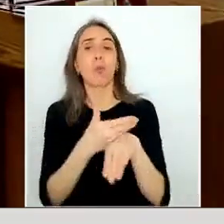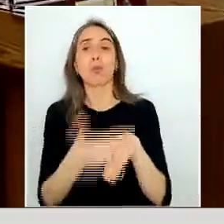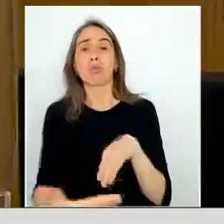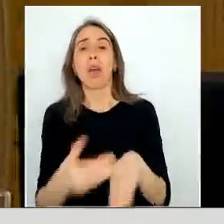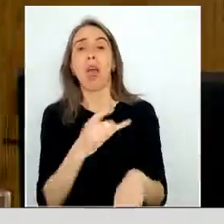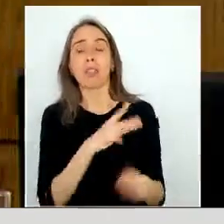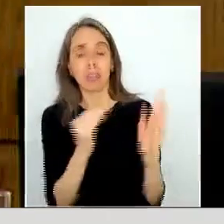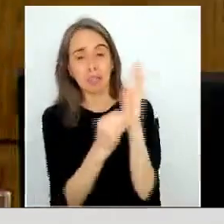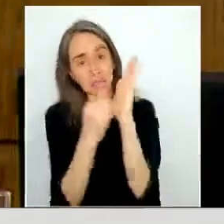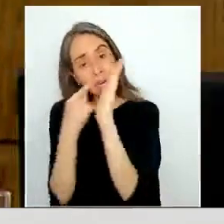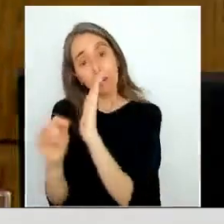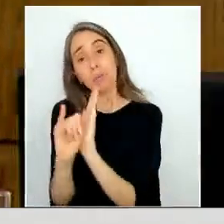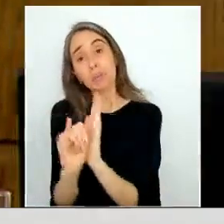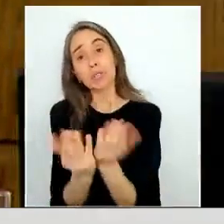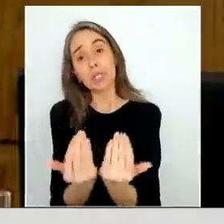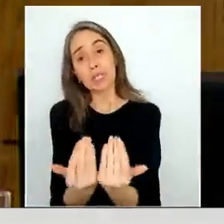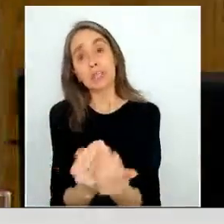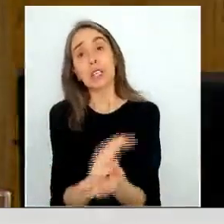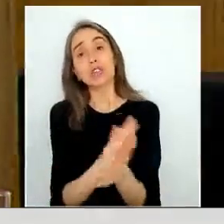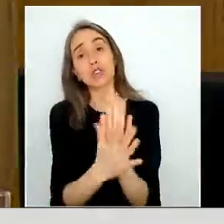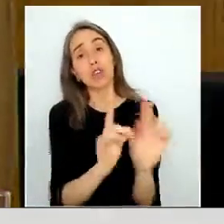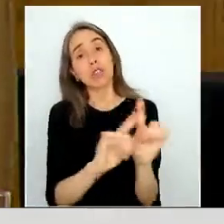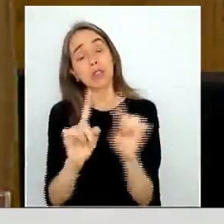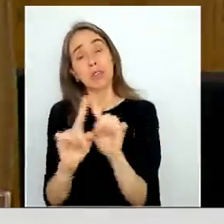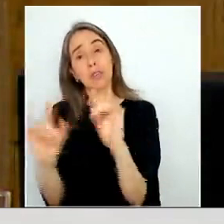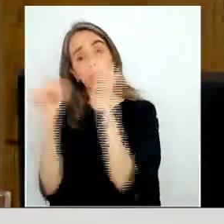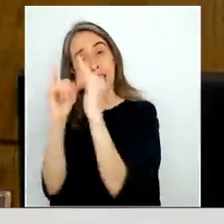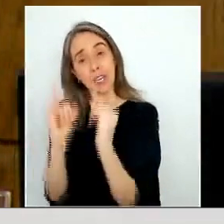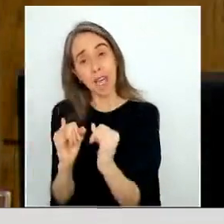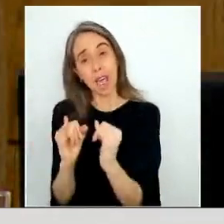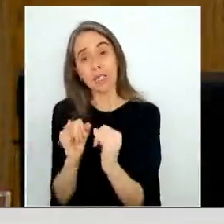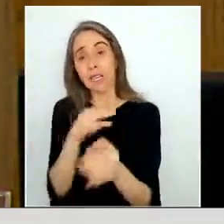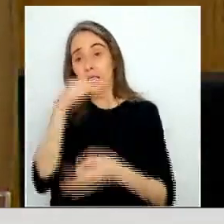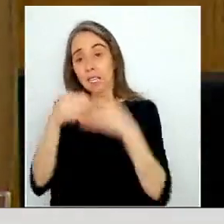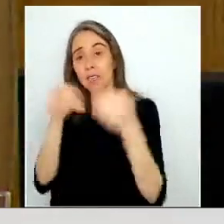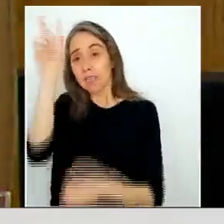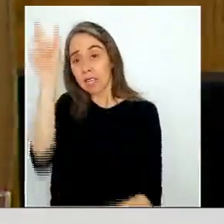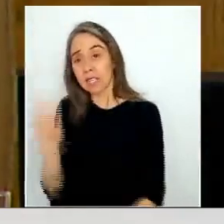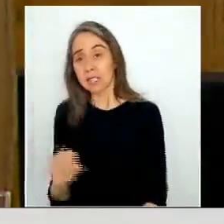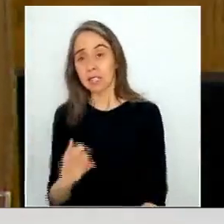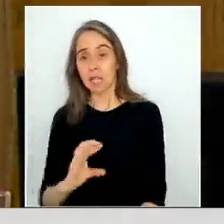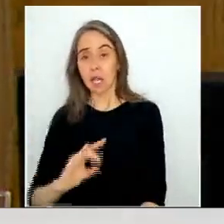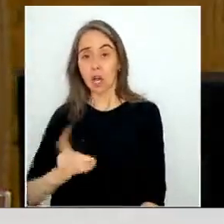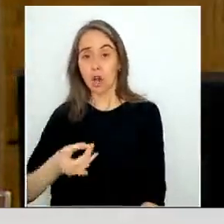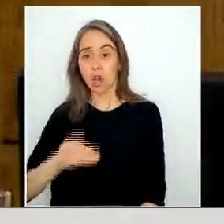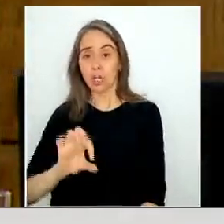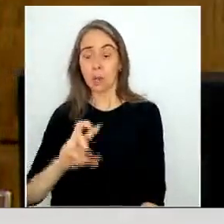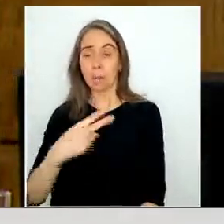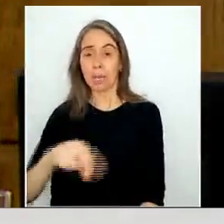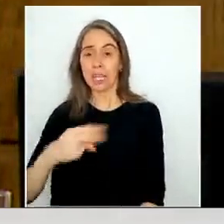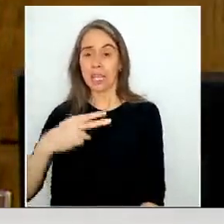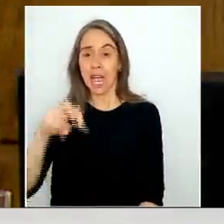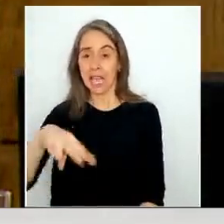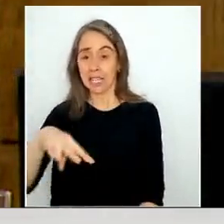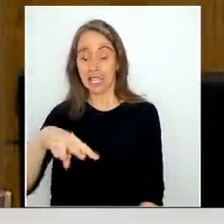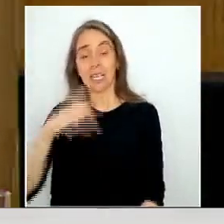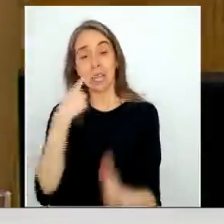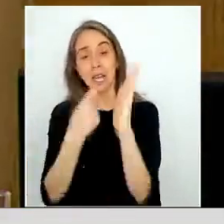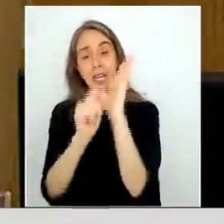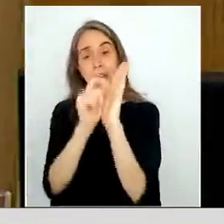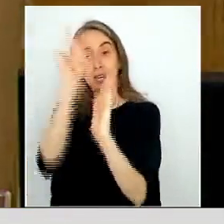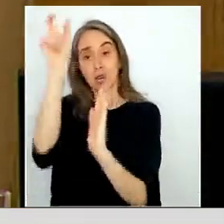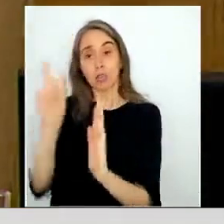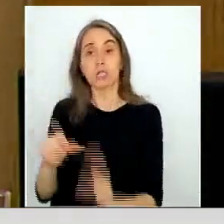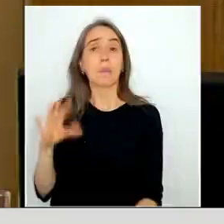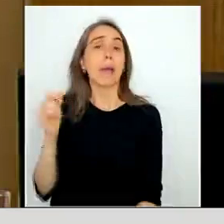Y es que dentro de todas las características que uno podría mencionar de Jorge Peña Jen se está reconociendo posiblemente la más valiosa de